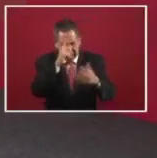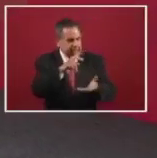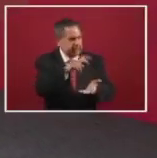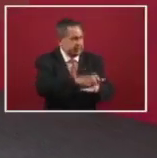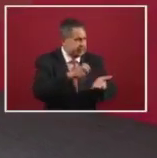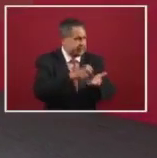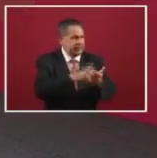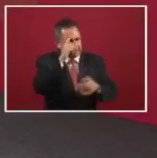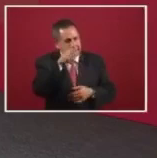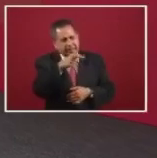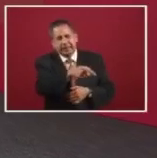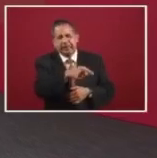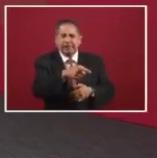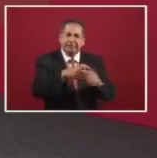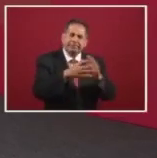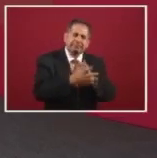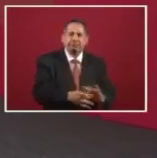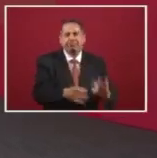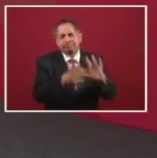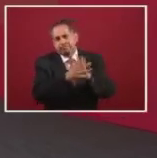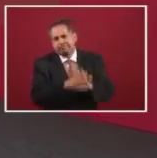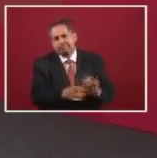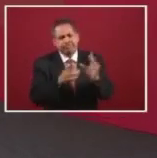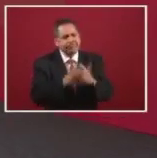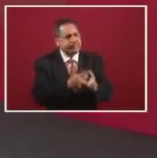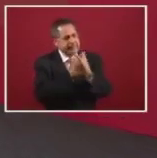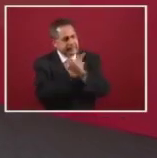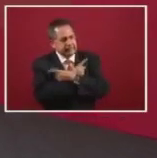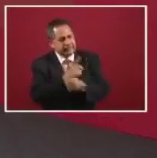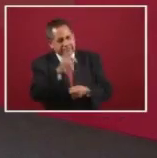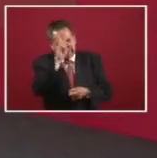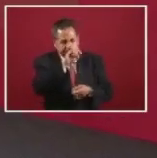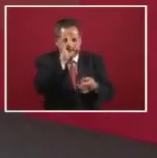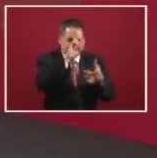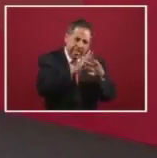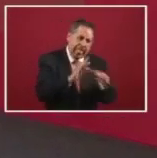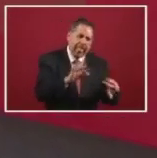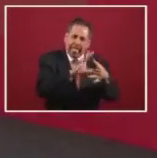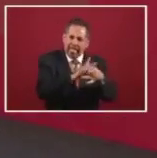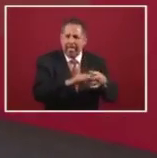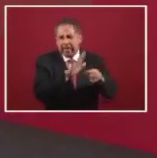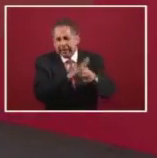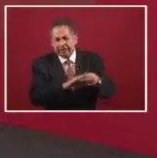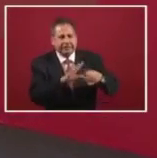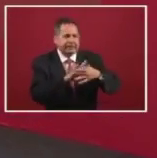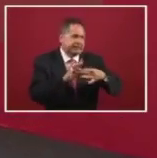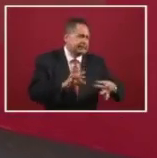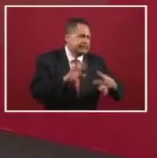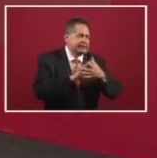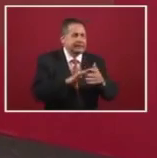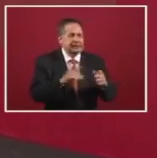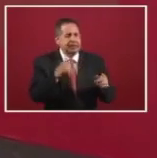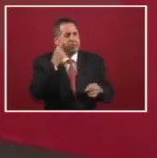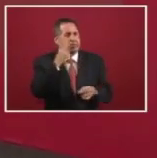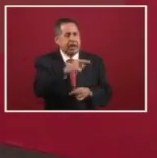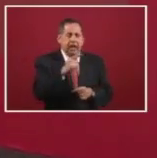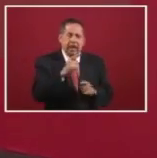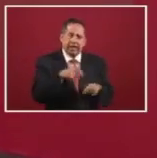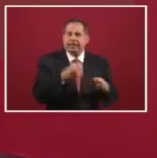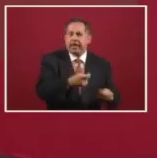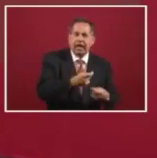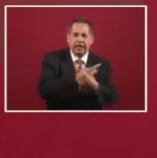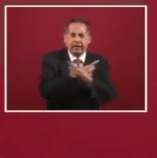para poder ingresar y hacer labor para fortalecer